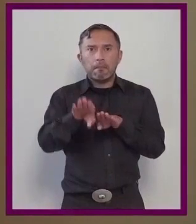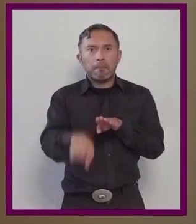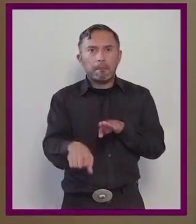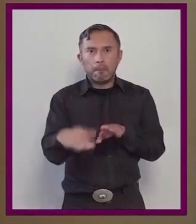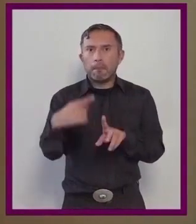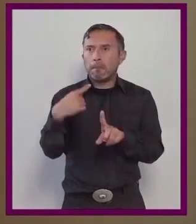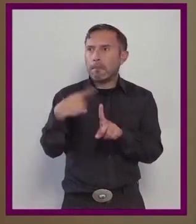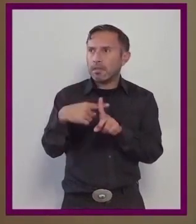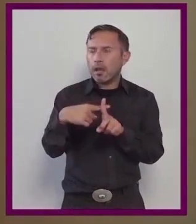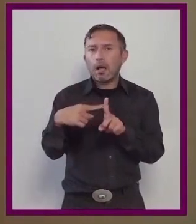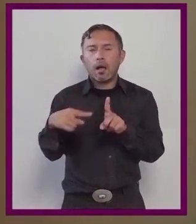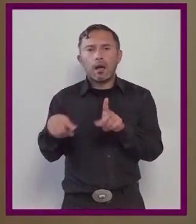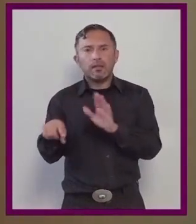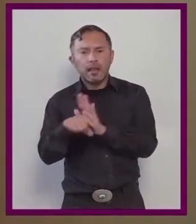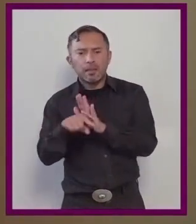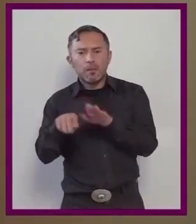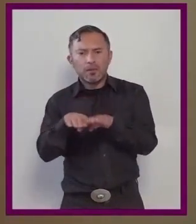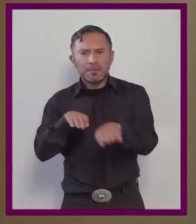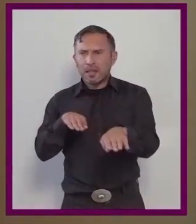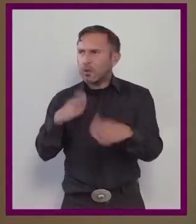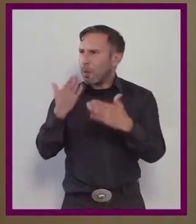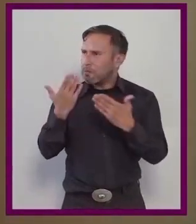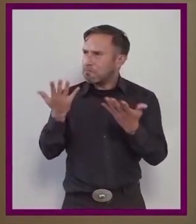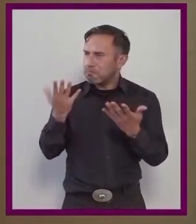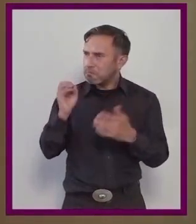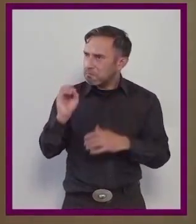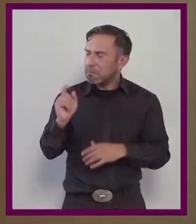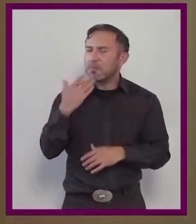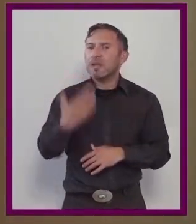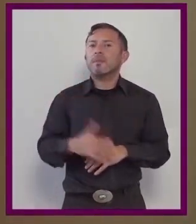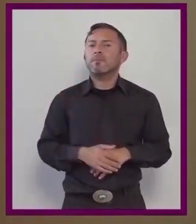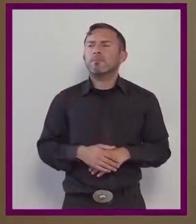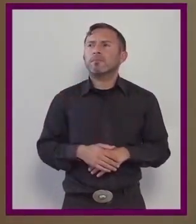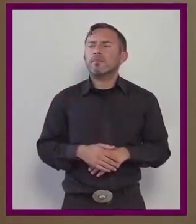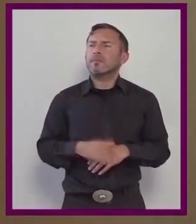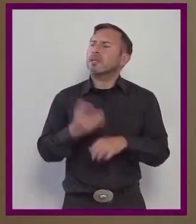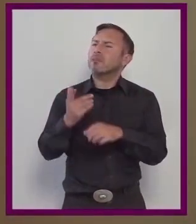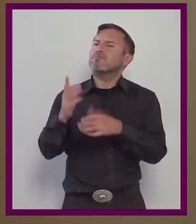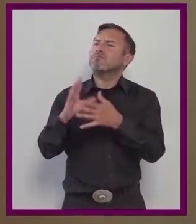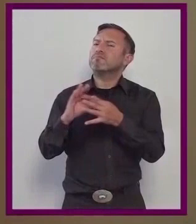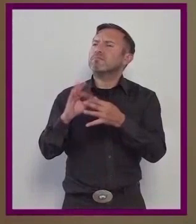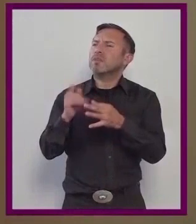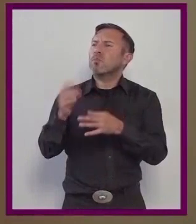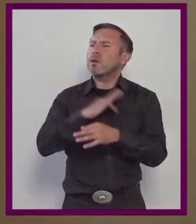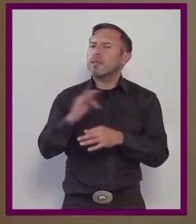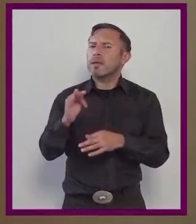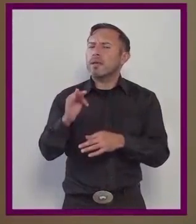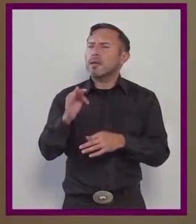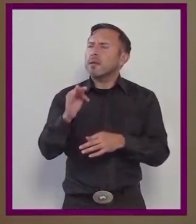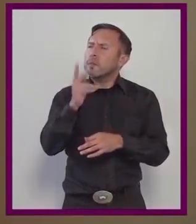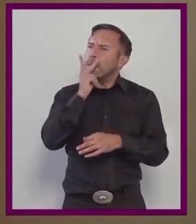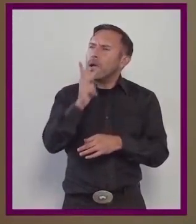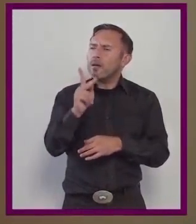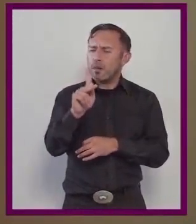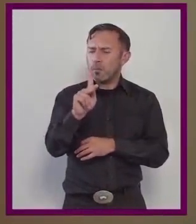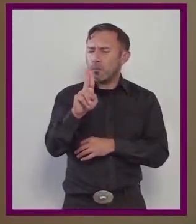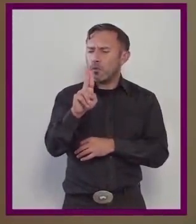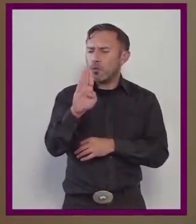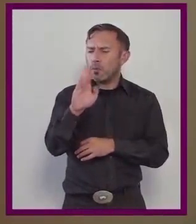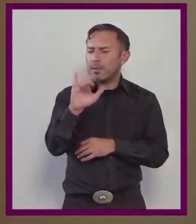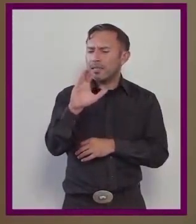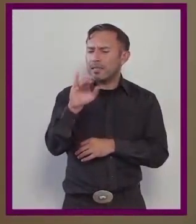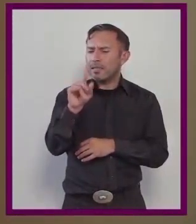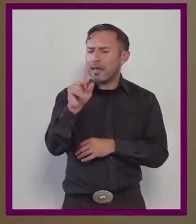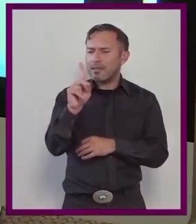Definitivamente son muchas las ventajas y cero las desventajas. Licenciado, ¿nos puede aclarar este tema o este concepto o